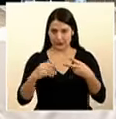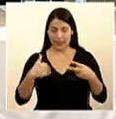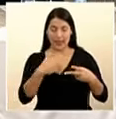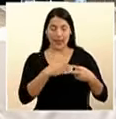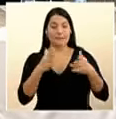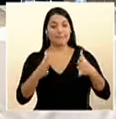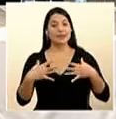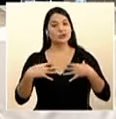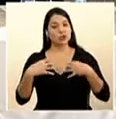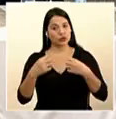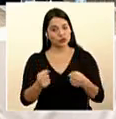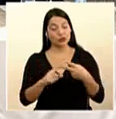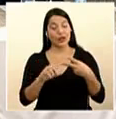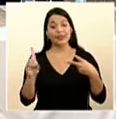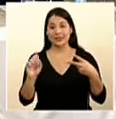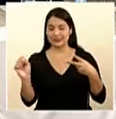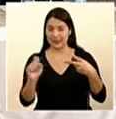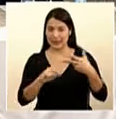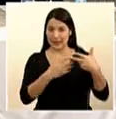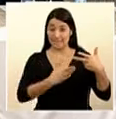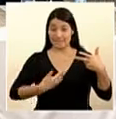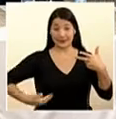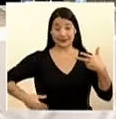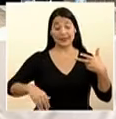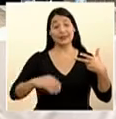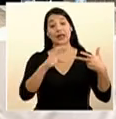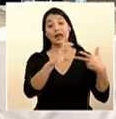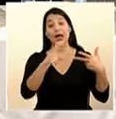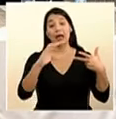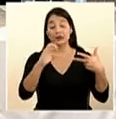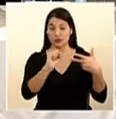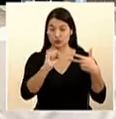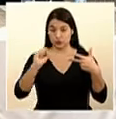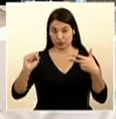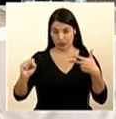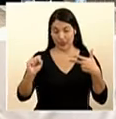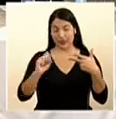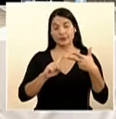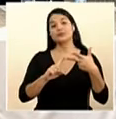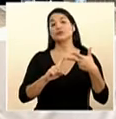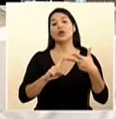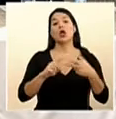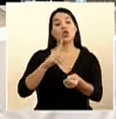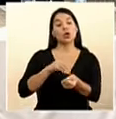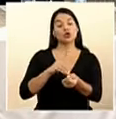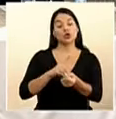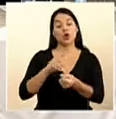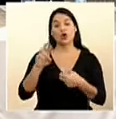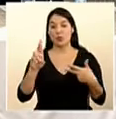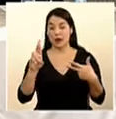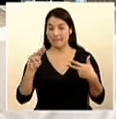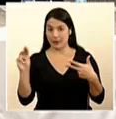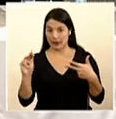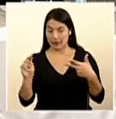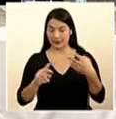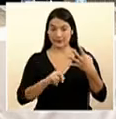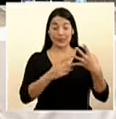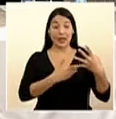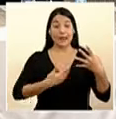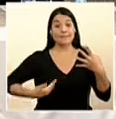salud el doctor daniel salas el presidente ejecutivo de la caja costarricense de seguro social el doctor román macaya y el